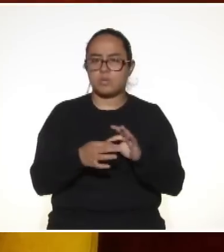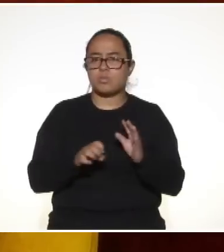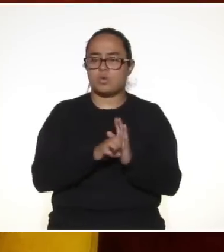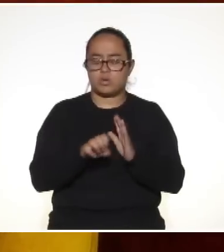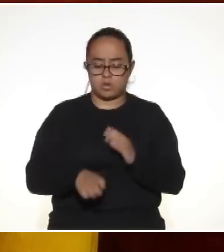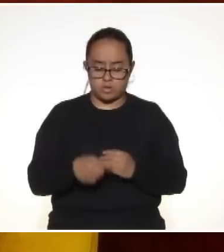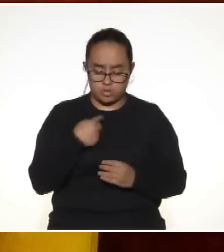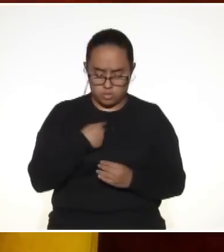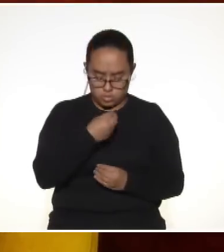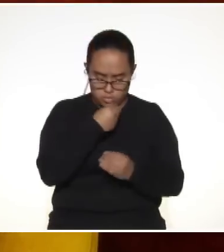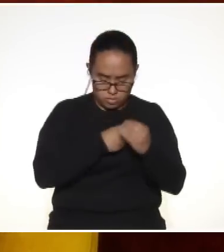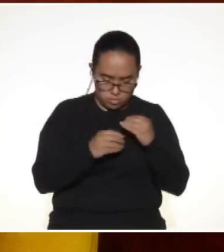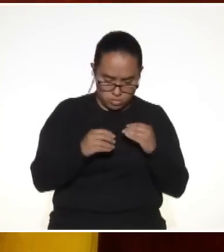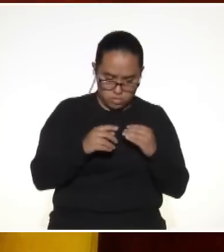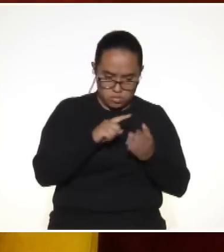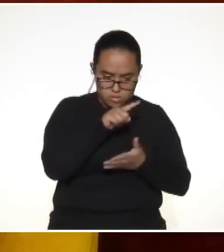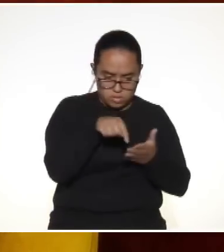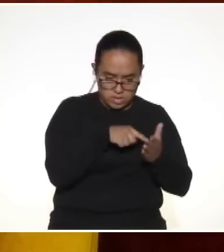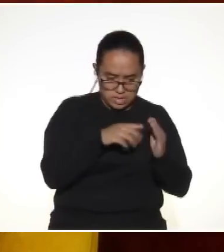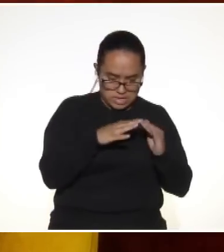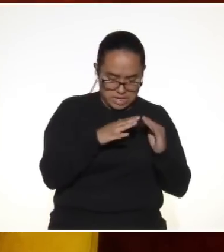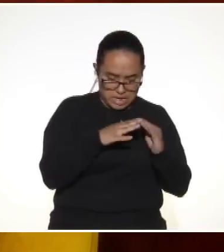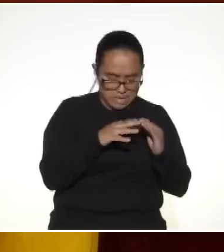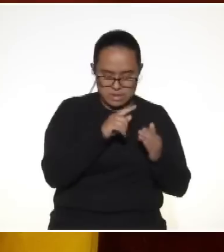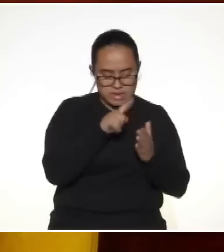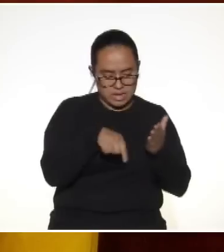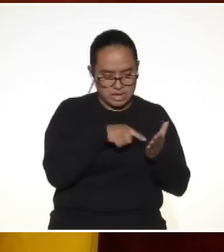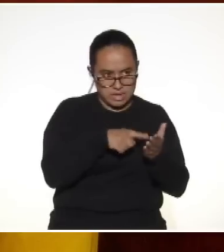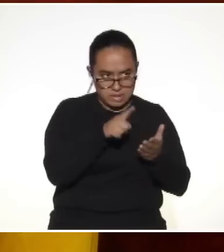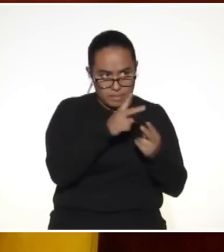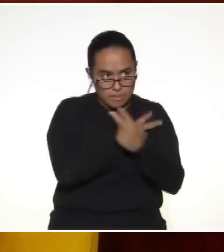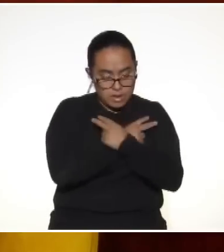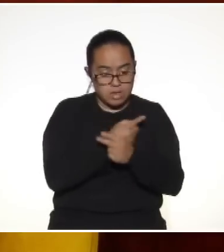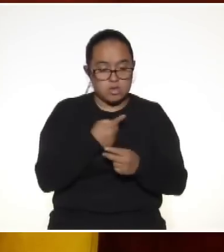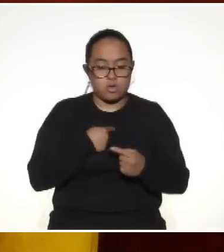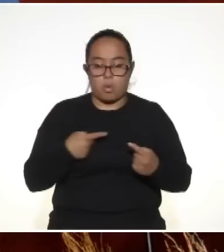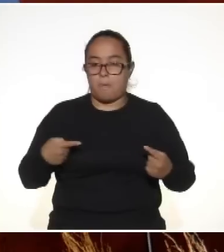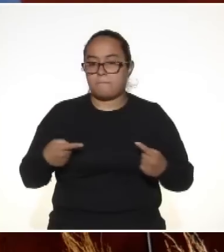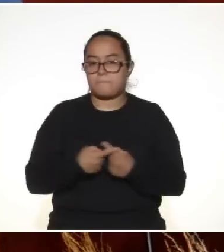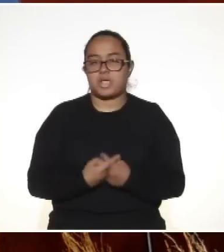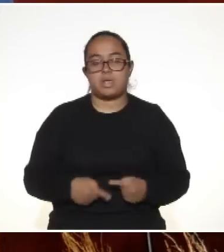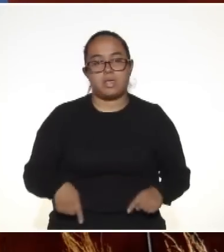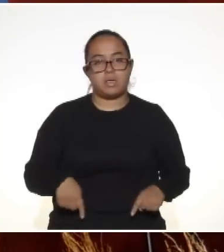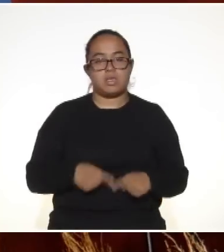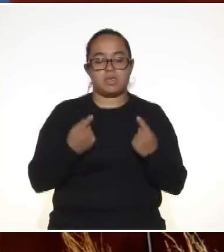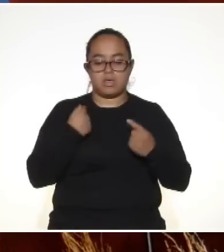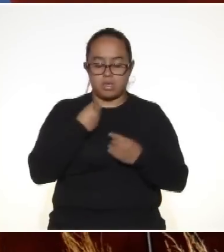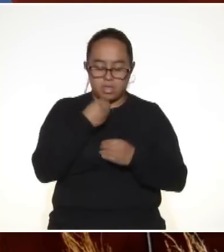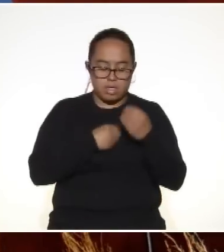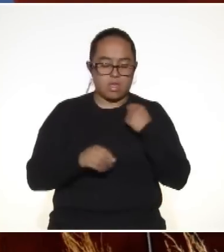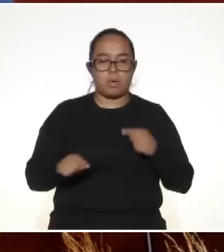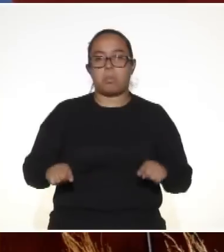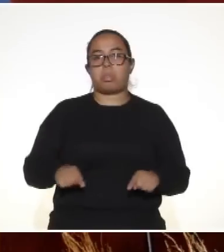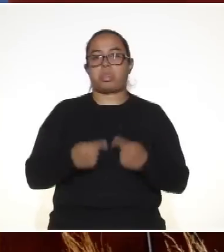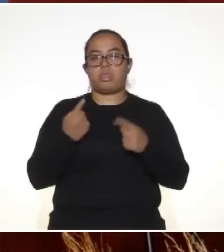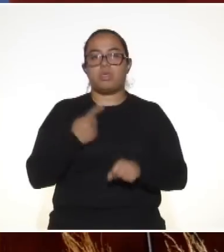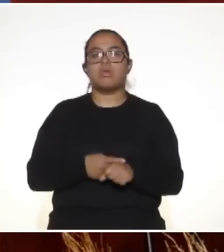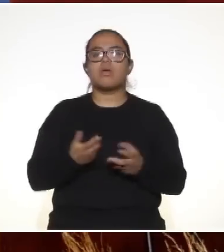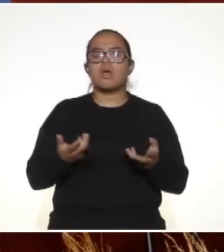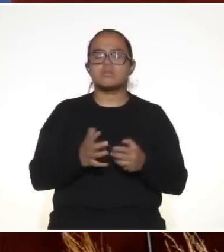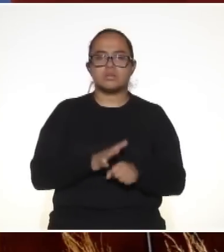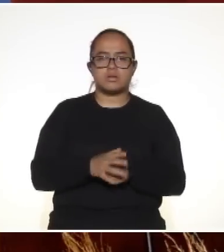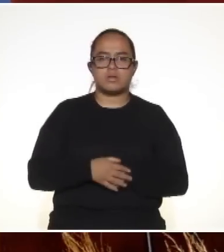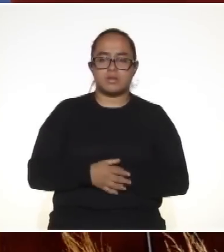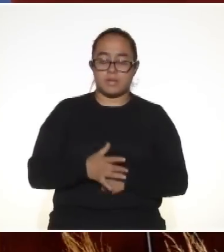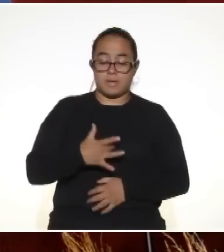que comemos en el lugar vacacional nos provoca intoxicación con alimento? Es una muy buena pregunta y es algo muy común,